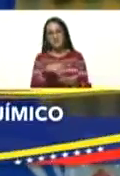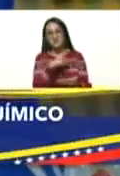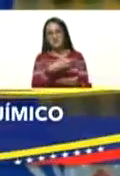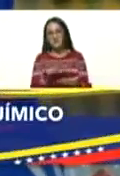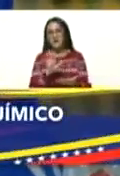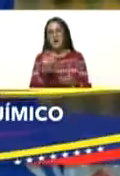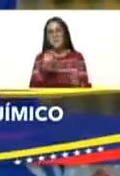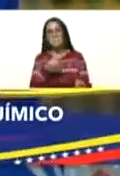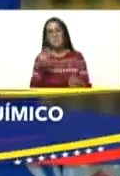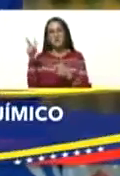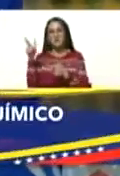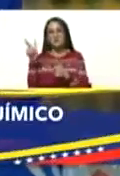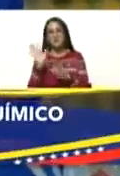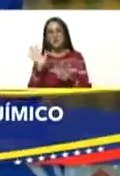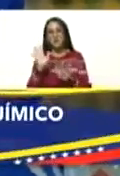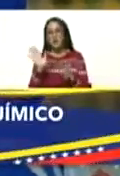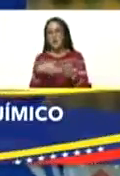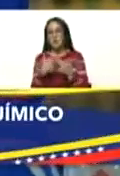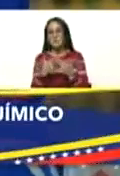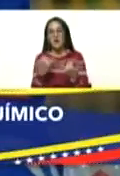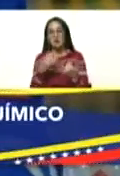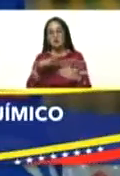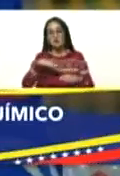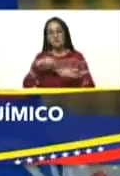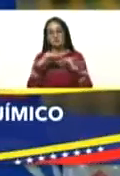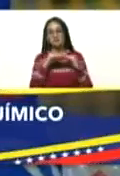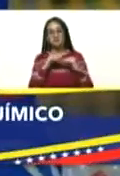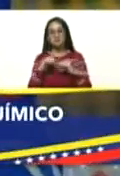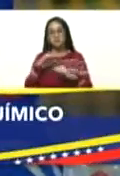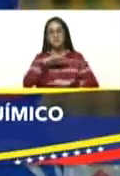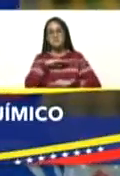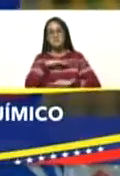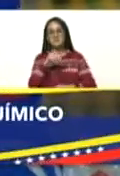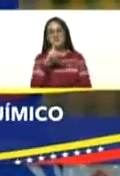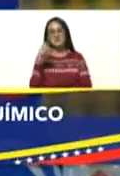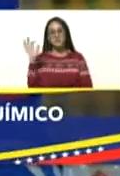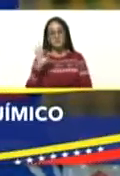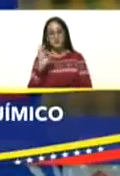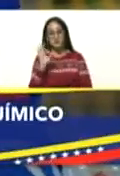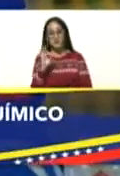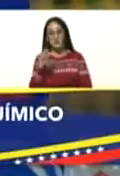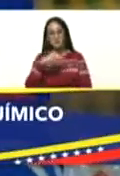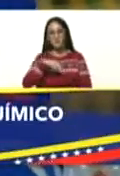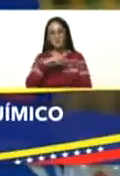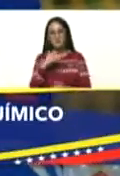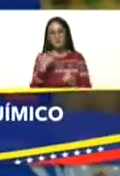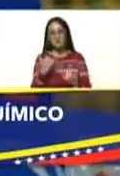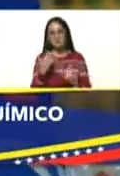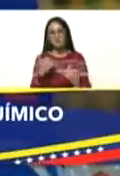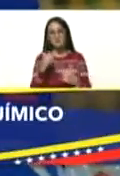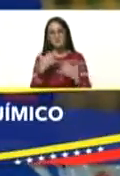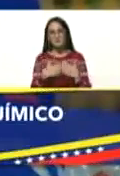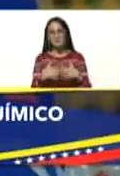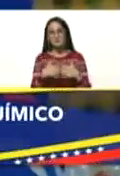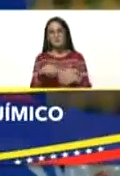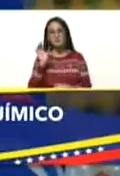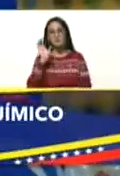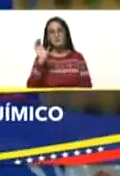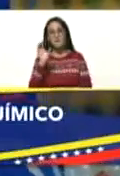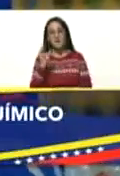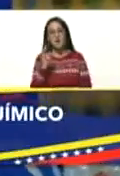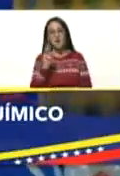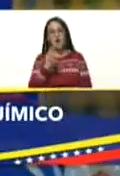exportación de estos productos. Ya nosotros podemos abastecer el 100%. Aquí contamos, mi comandante, también con una empresa estatal, que es